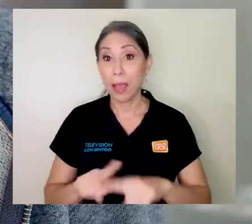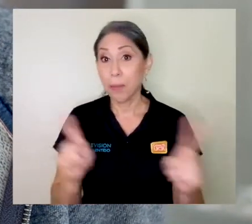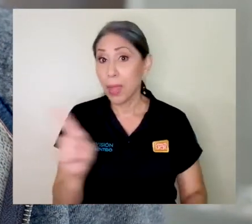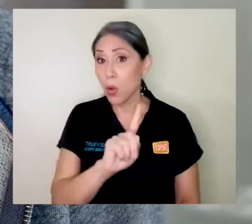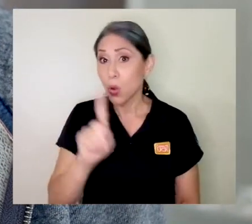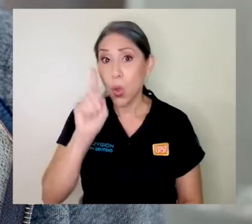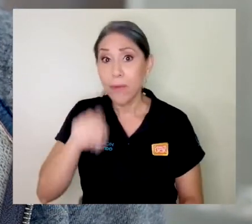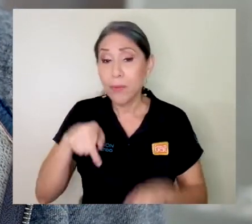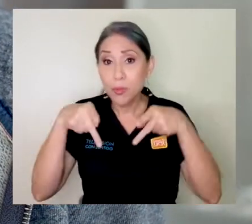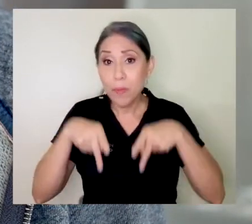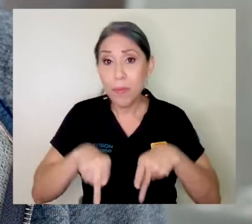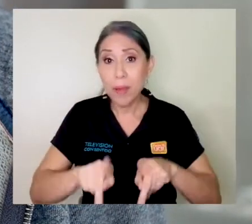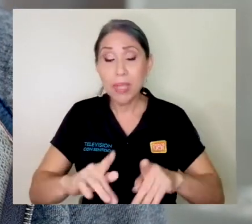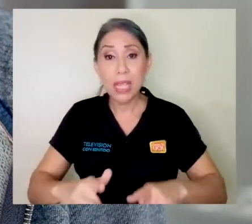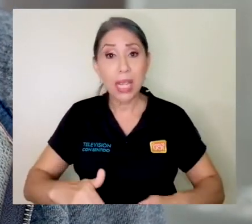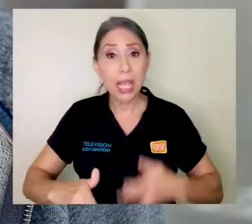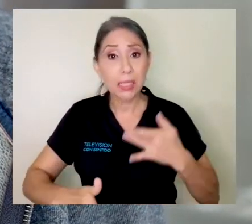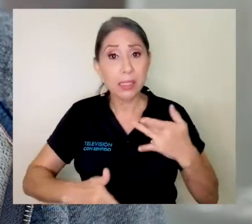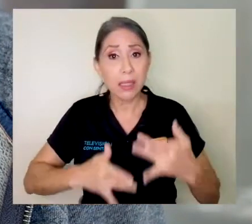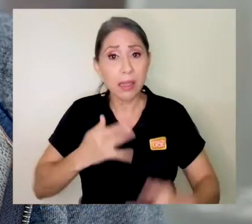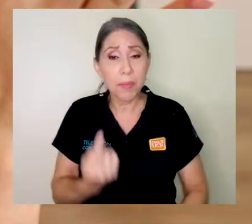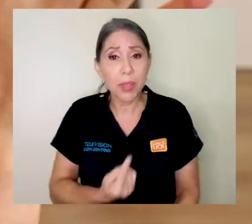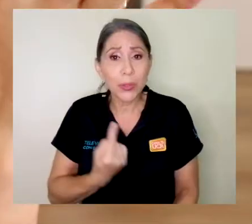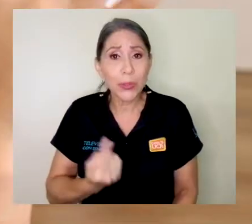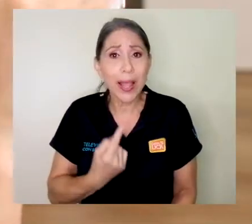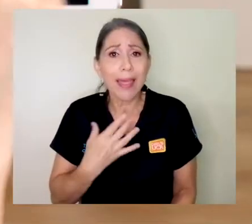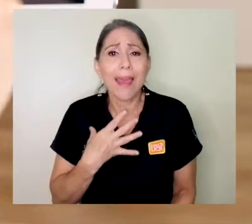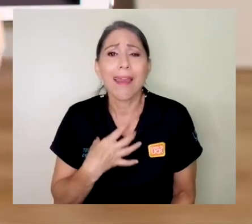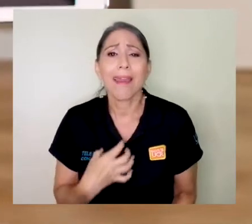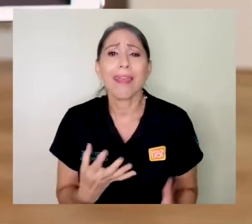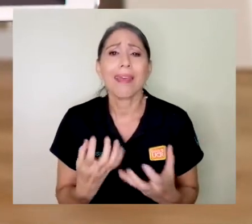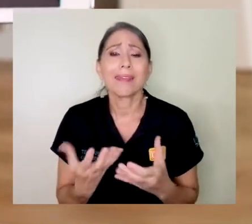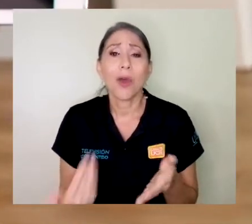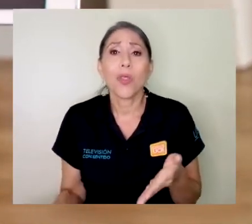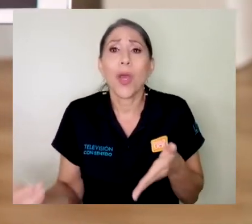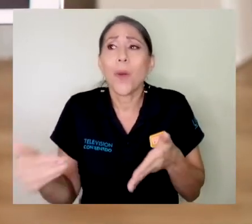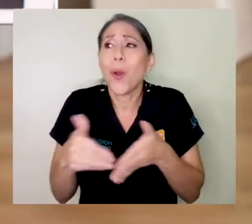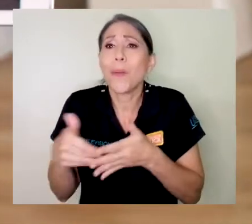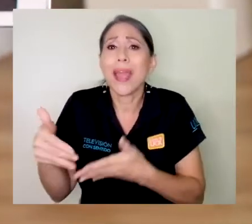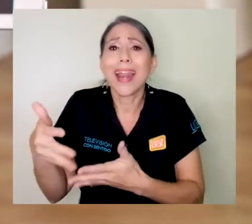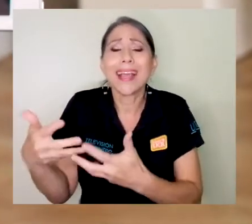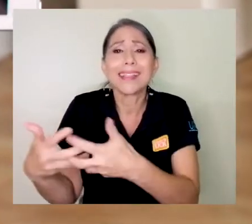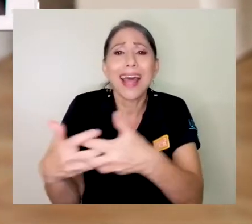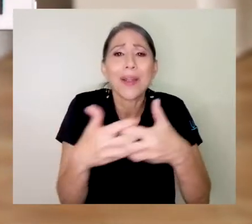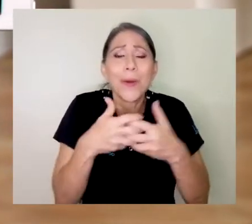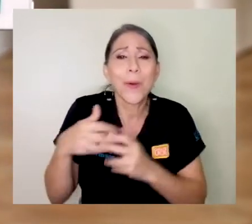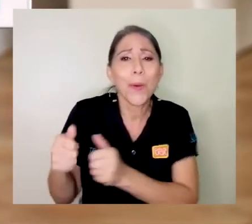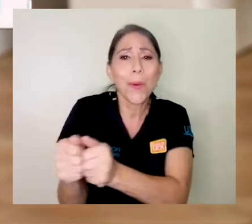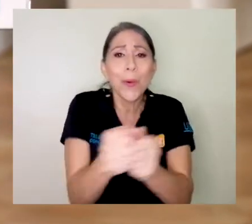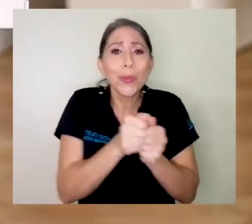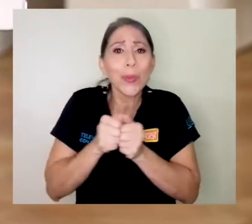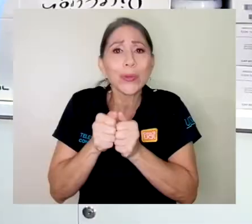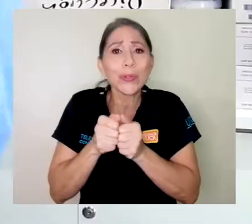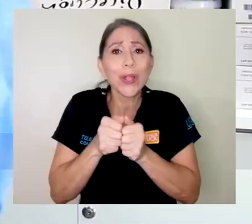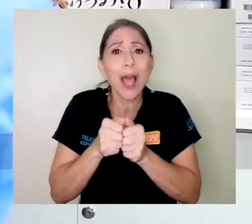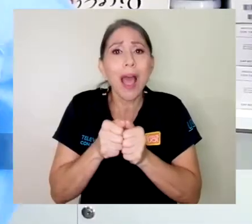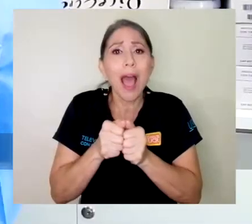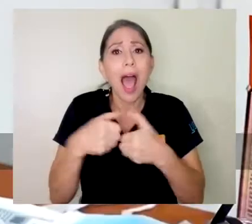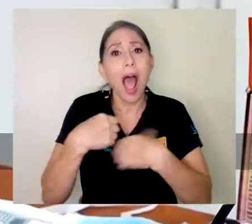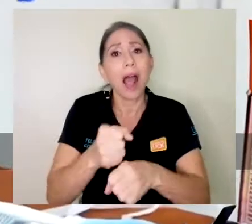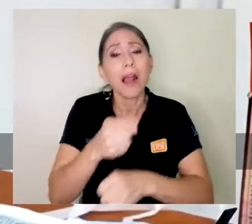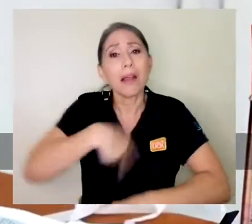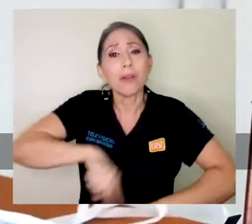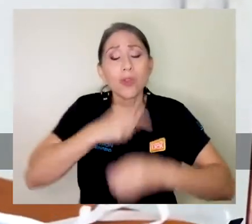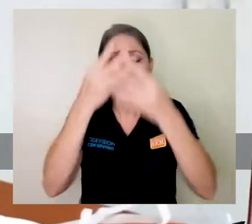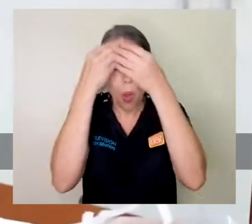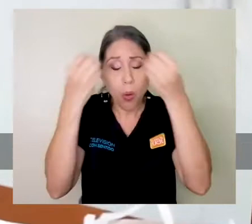Pero no debemos permitir que el sentimiento de soledad y el deseo de volver a estar juntos nos hagan olvidar la situación sanitaria